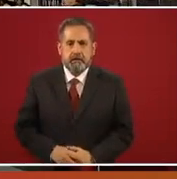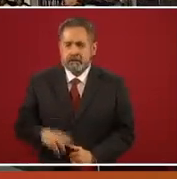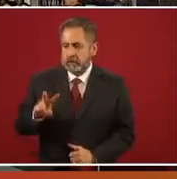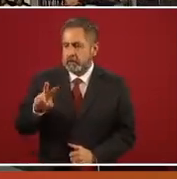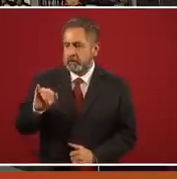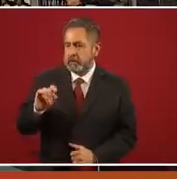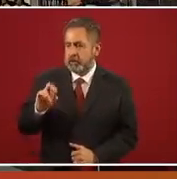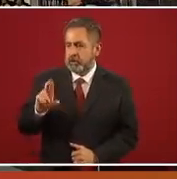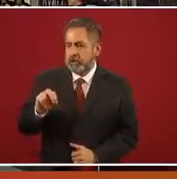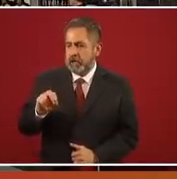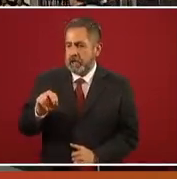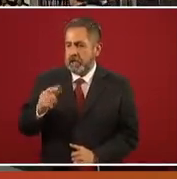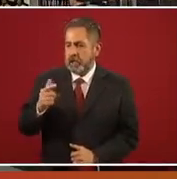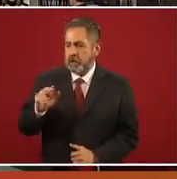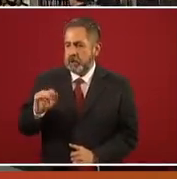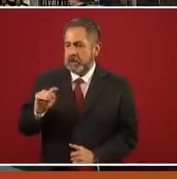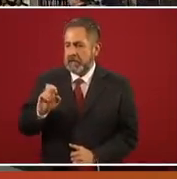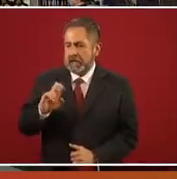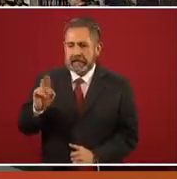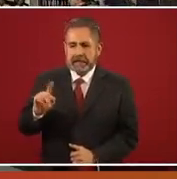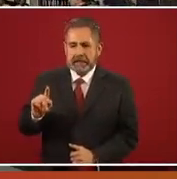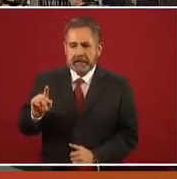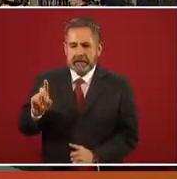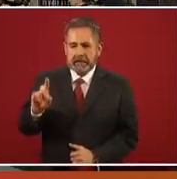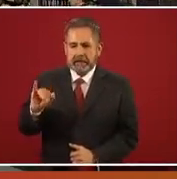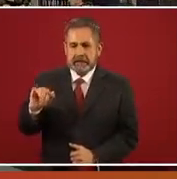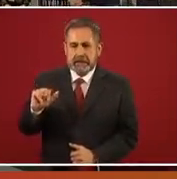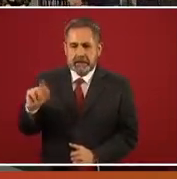Victoria Gutiérrez Díaz.